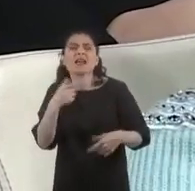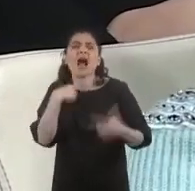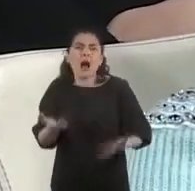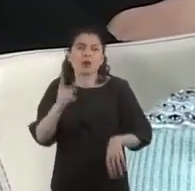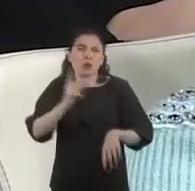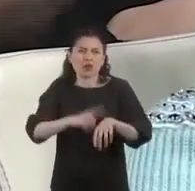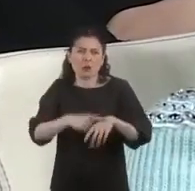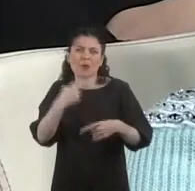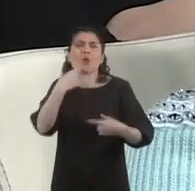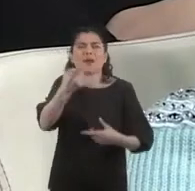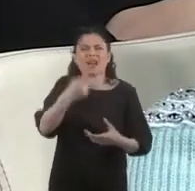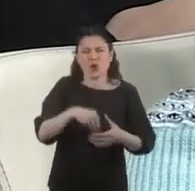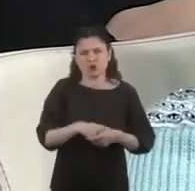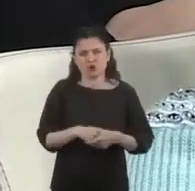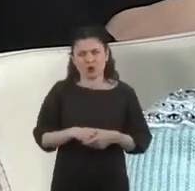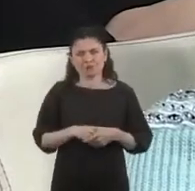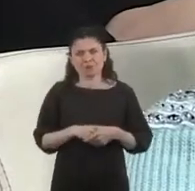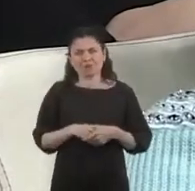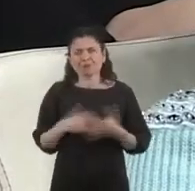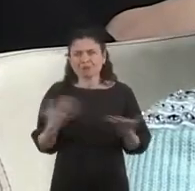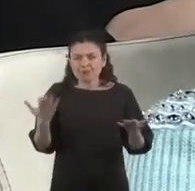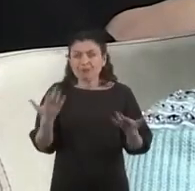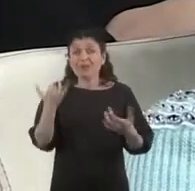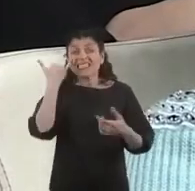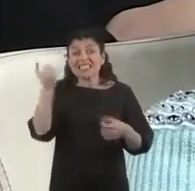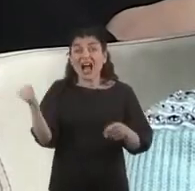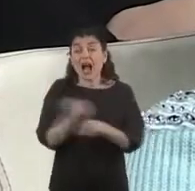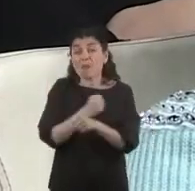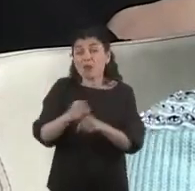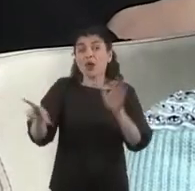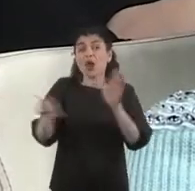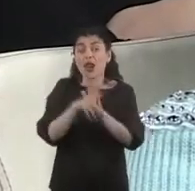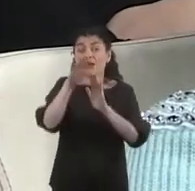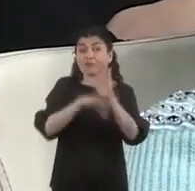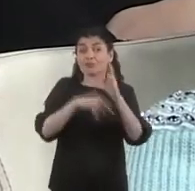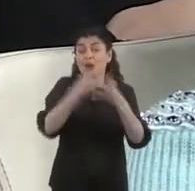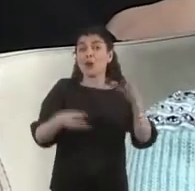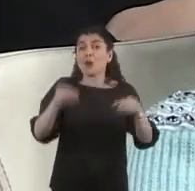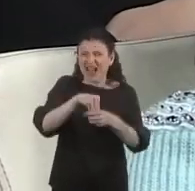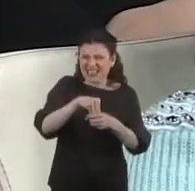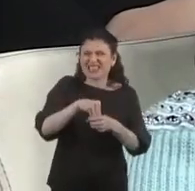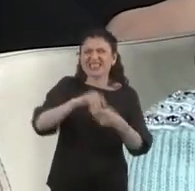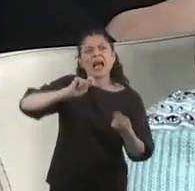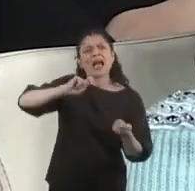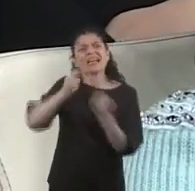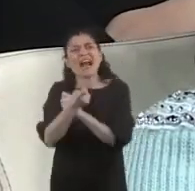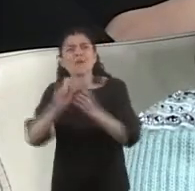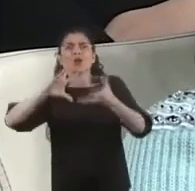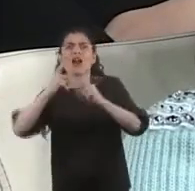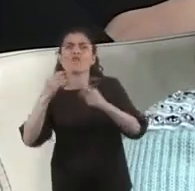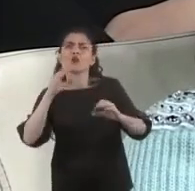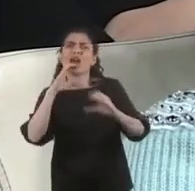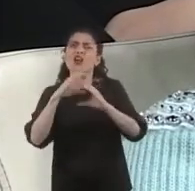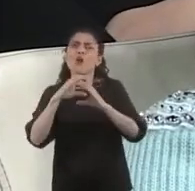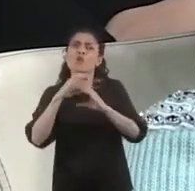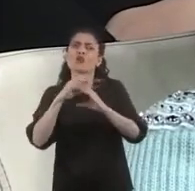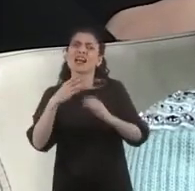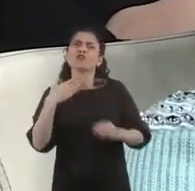si esto impacta de alguna manera en la estrategia comunicacional del gobierno.